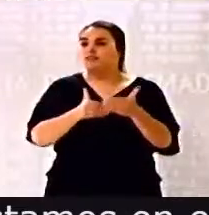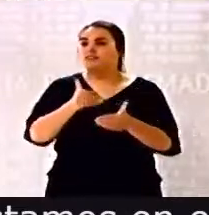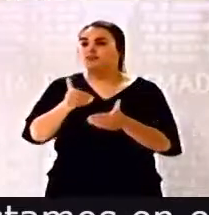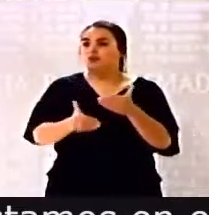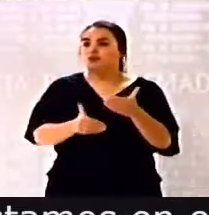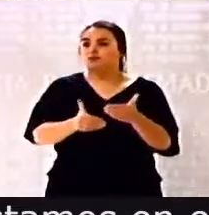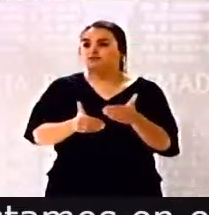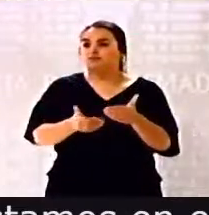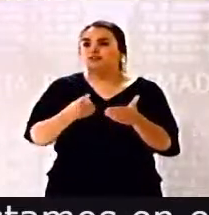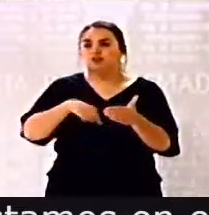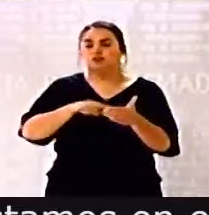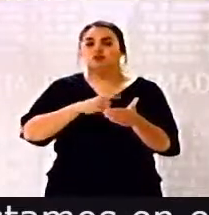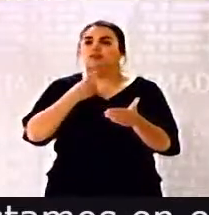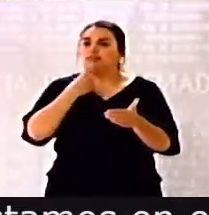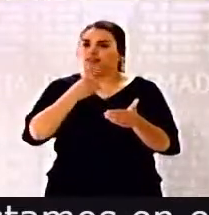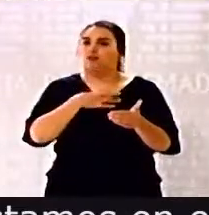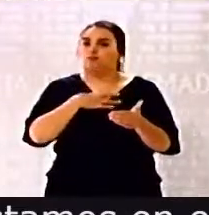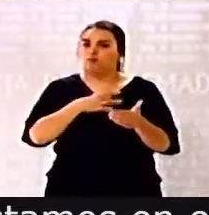que podamos decirle